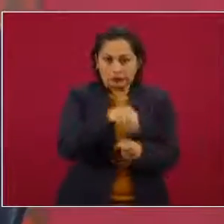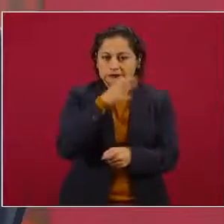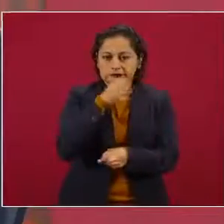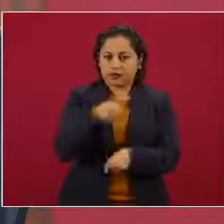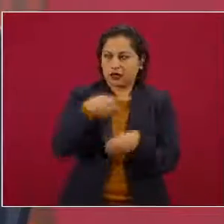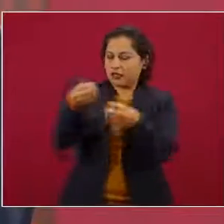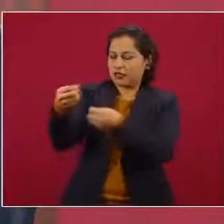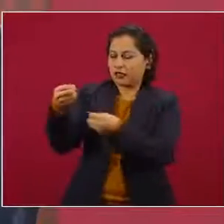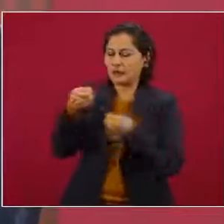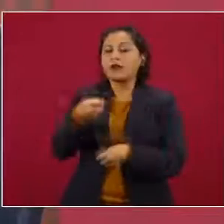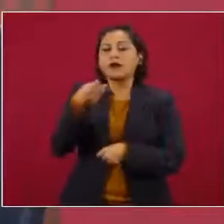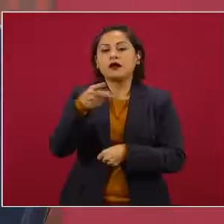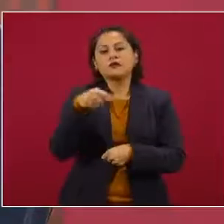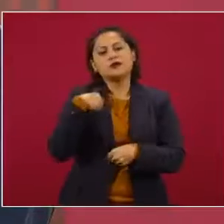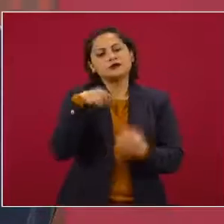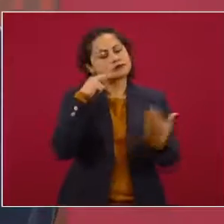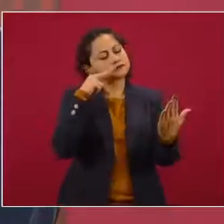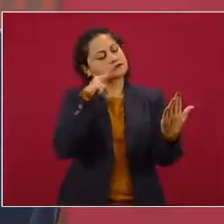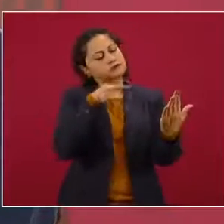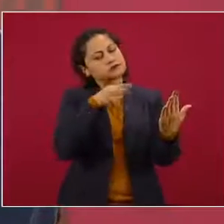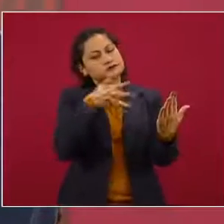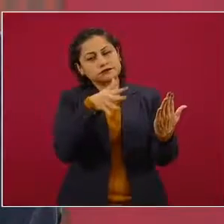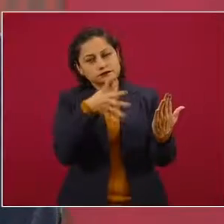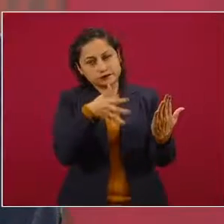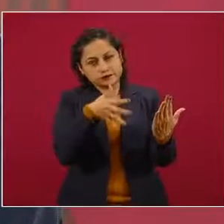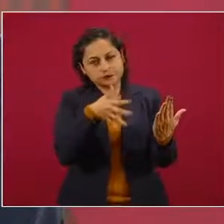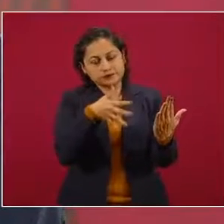para leer completo.